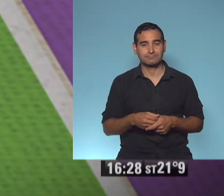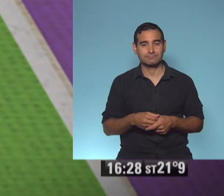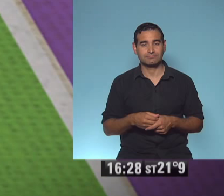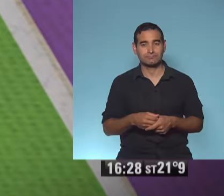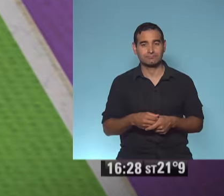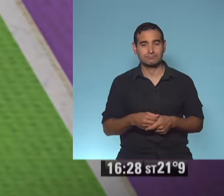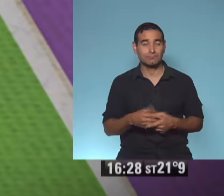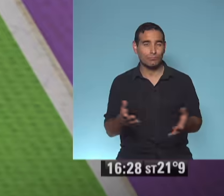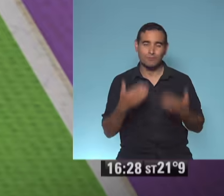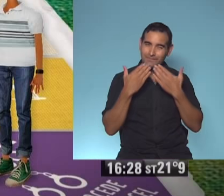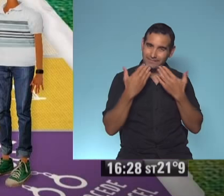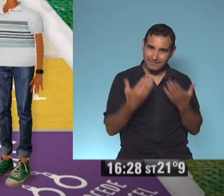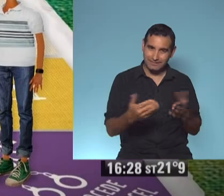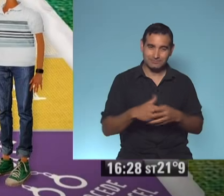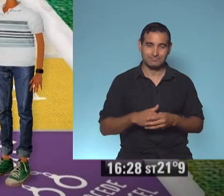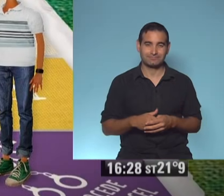Bueno, gracias.